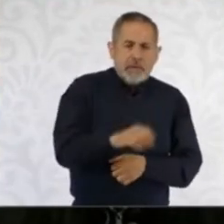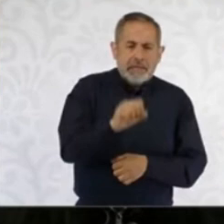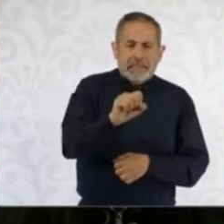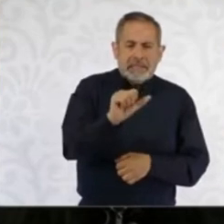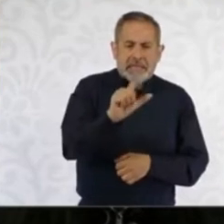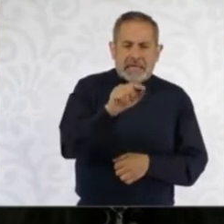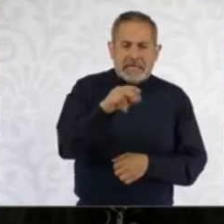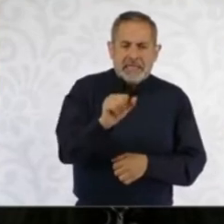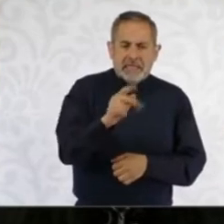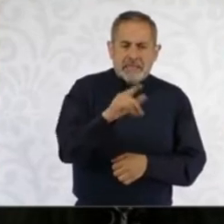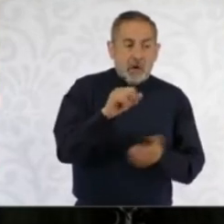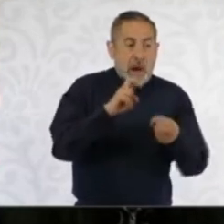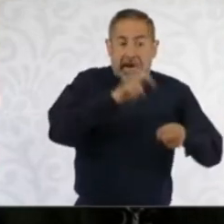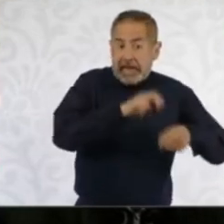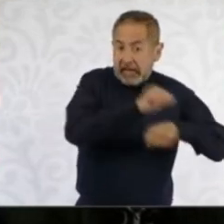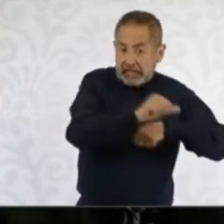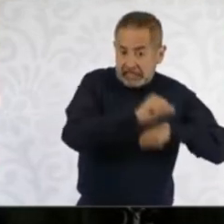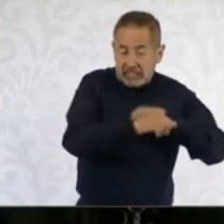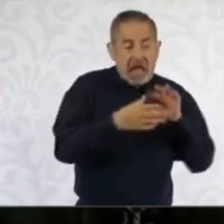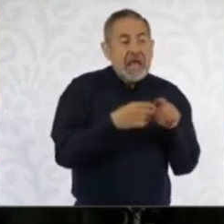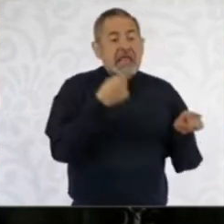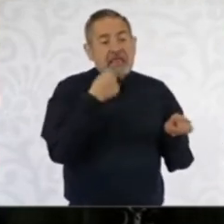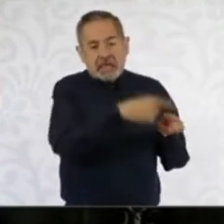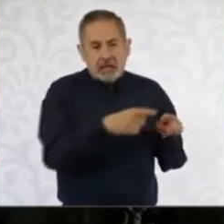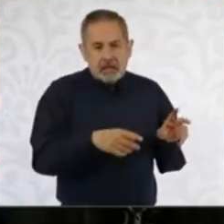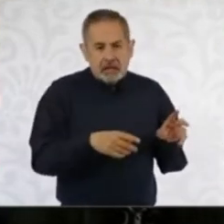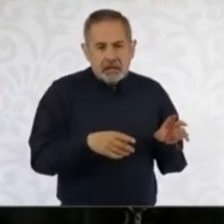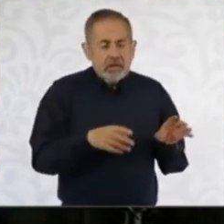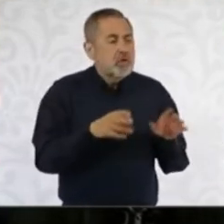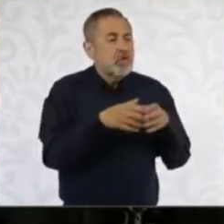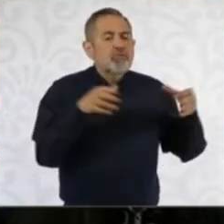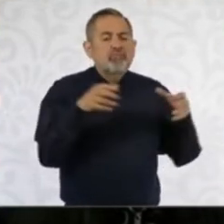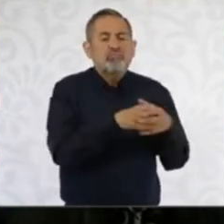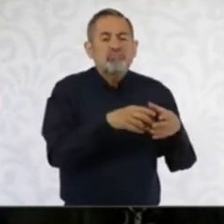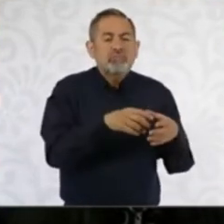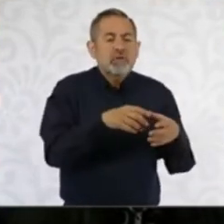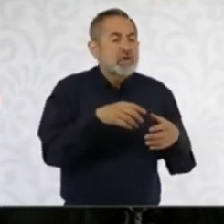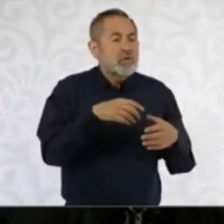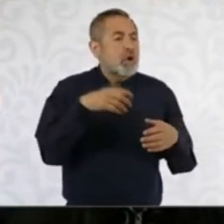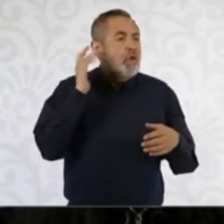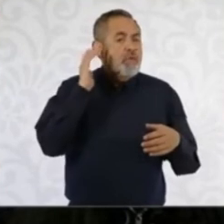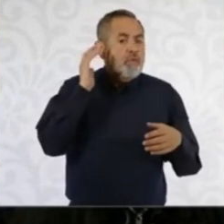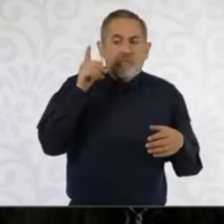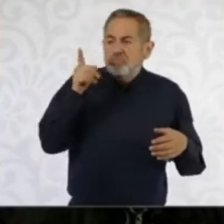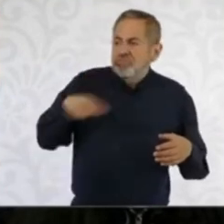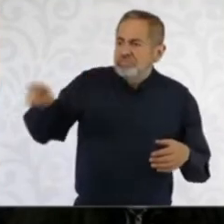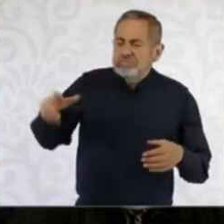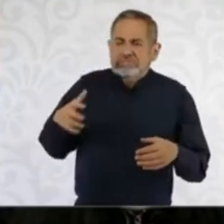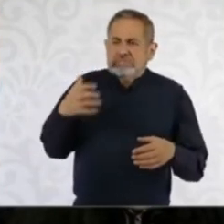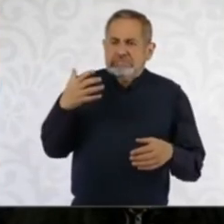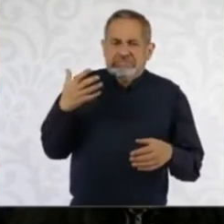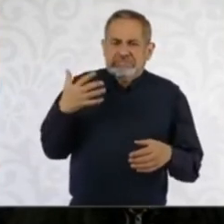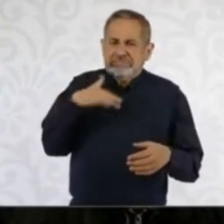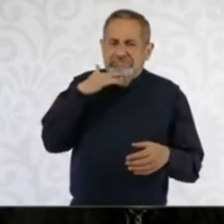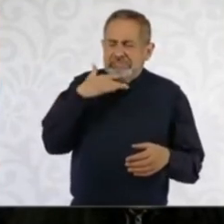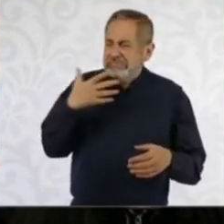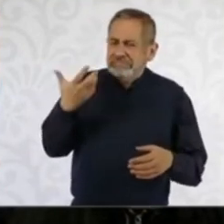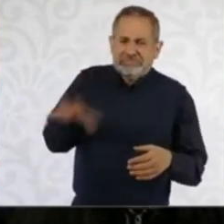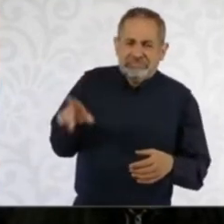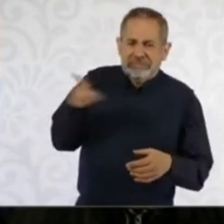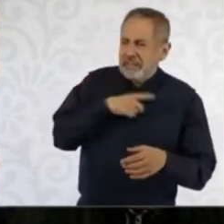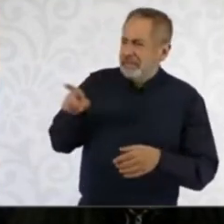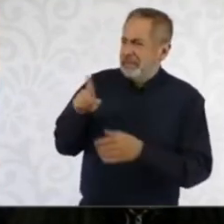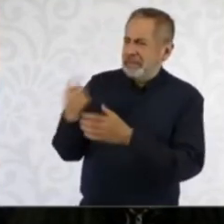en Argentina que los zurdos de mierda, así dice él, deben regresar a la alcantarilla de donde salieron.